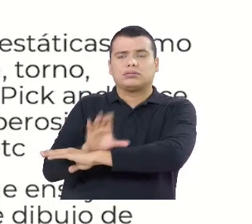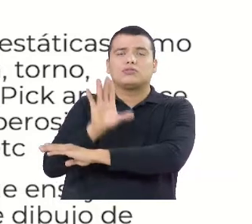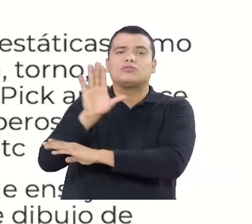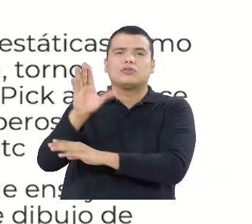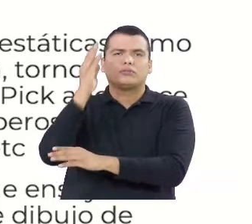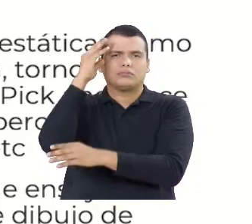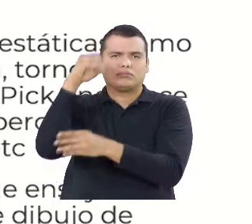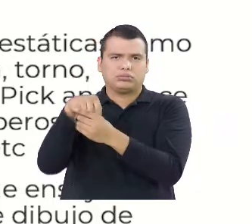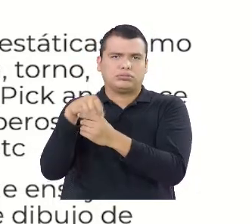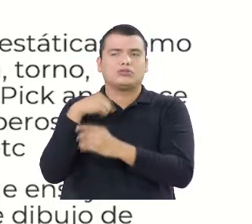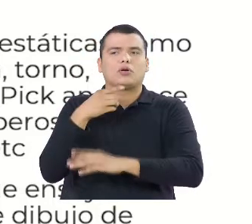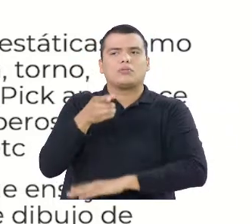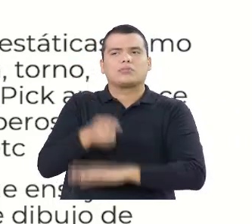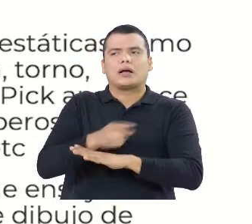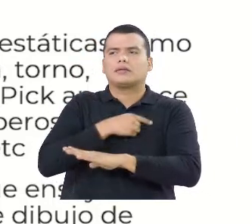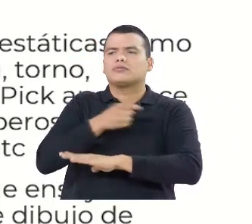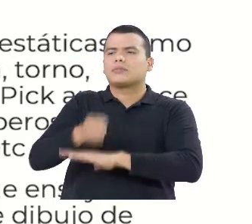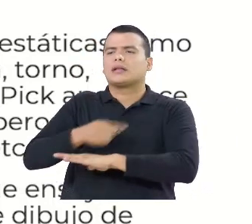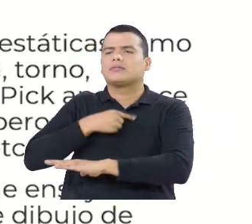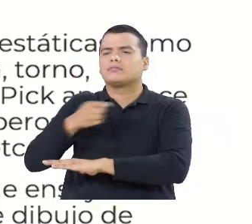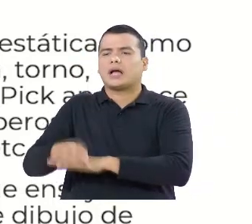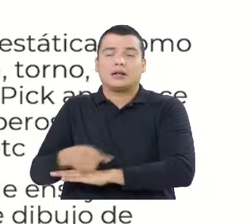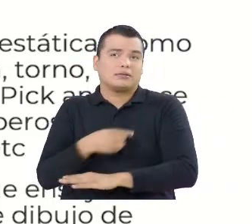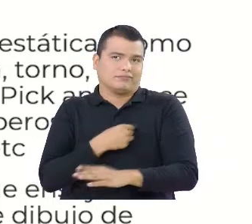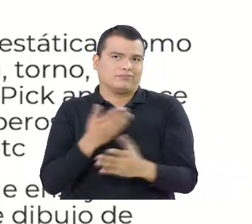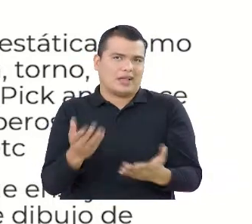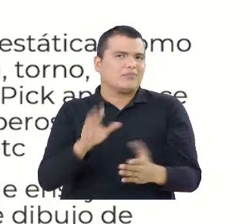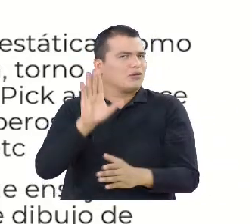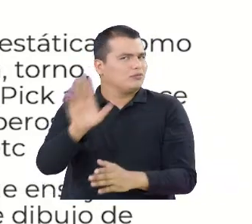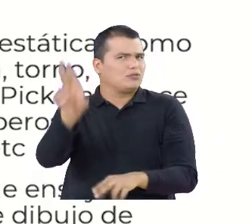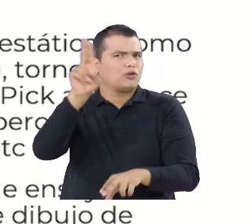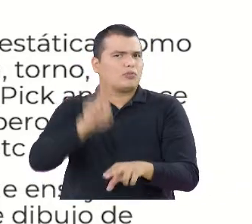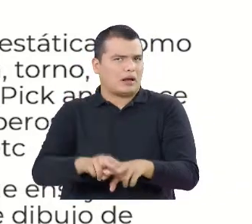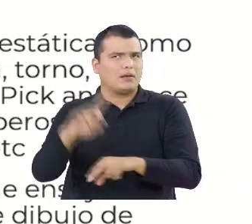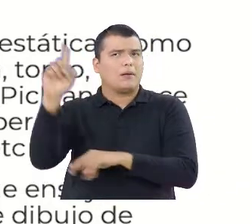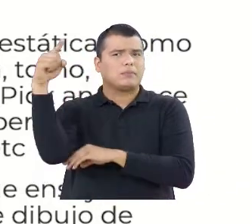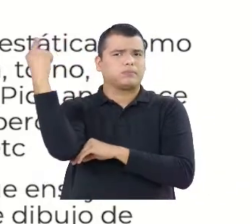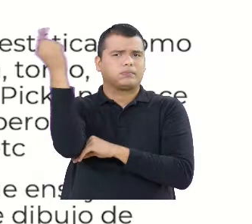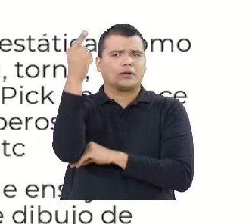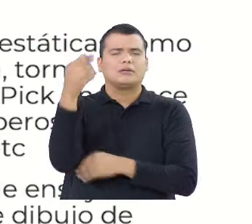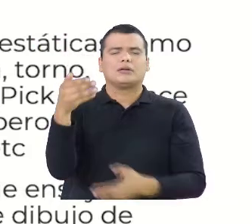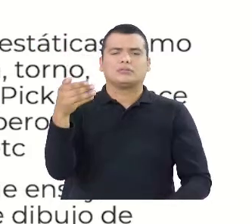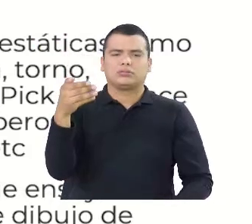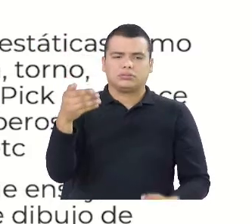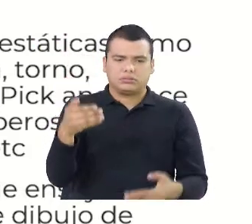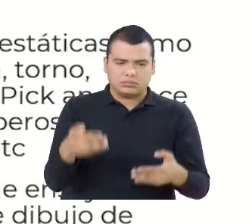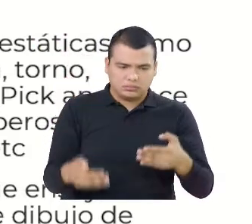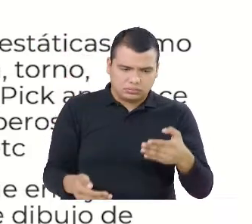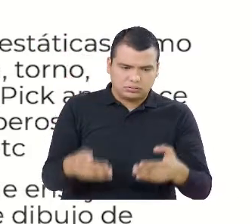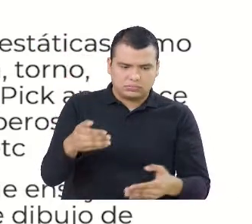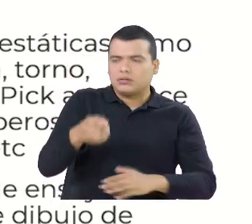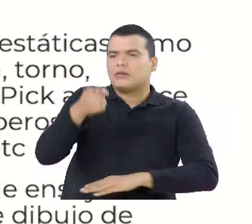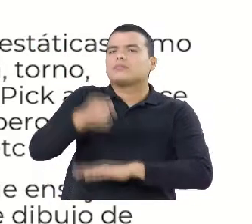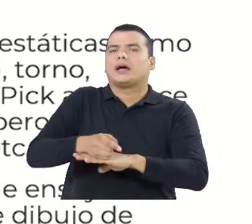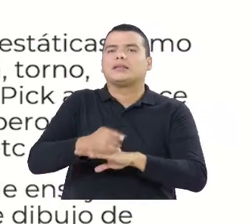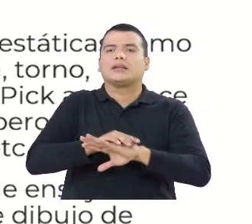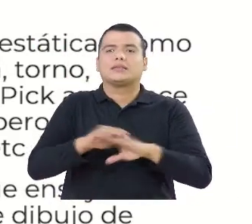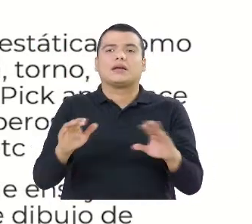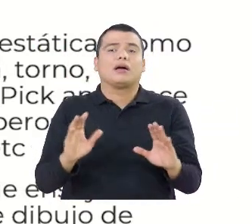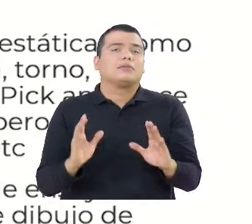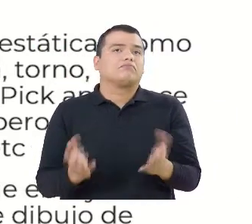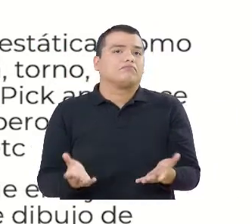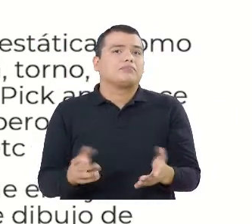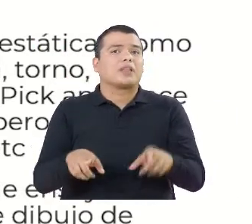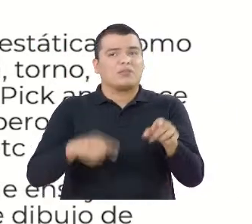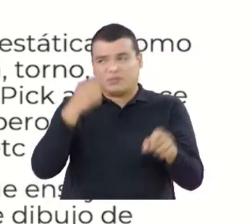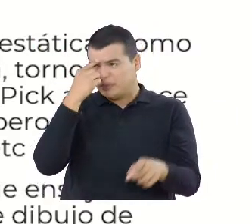Ella hace lo que nosotros le digamos, cualquier robot hace lo que nosotros le digamos. Mucha gente no quiere los robots porque pueden ser creados para la